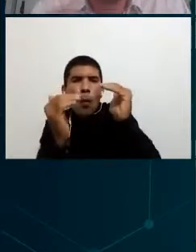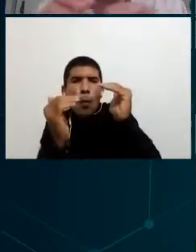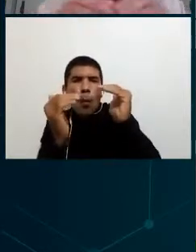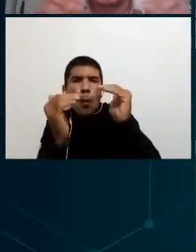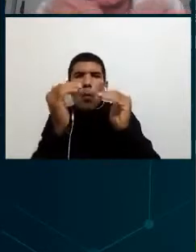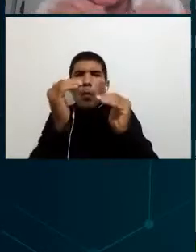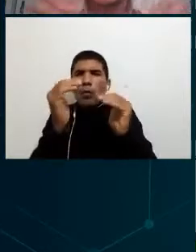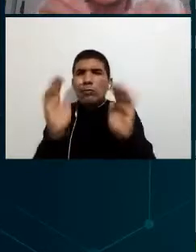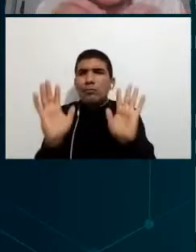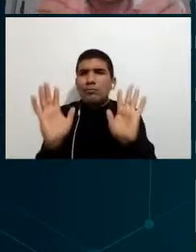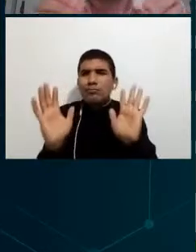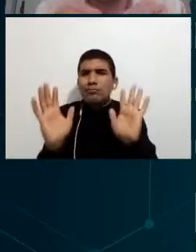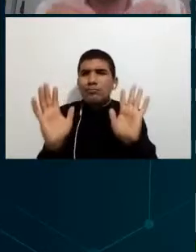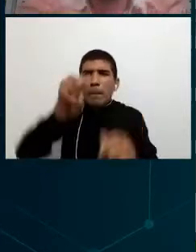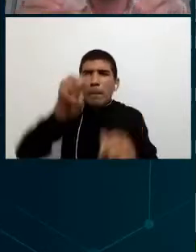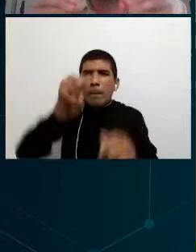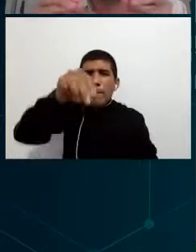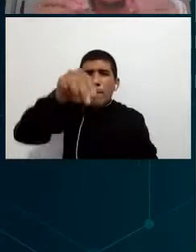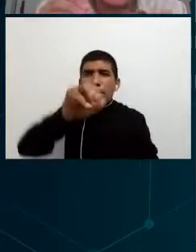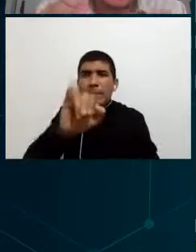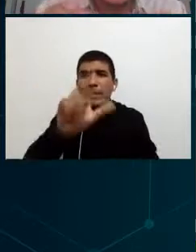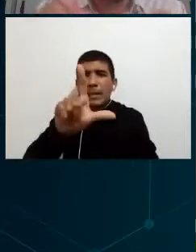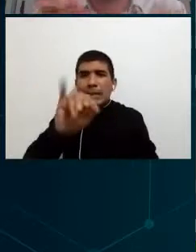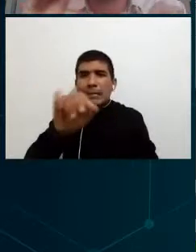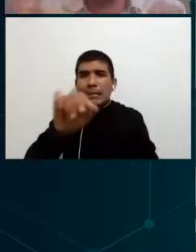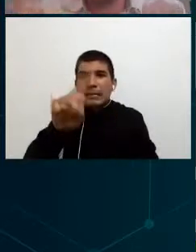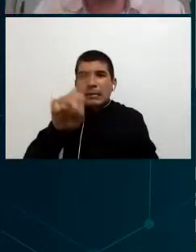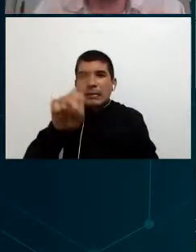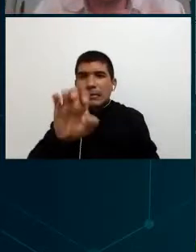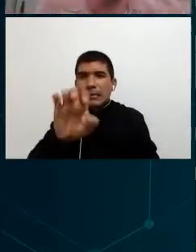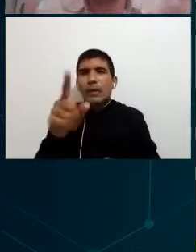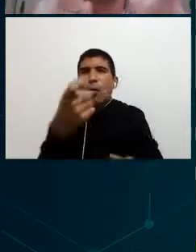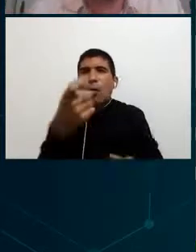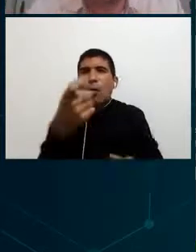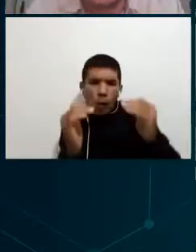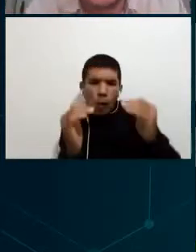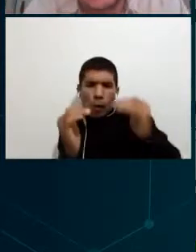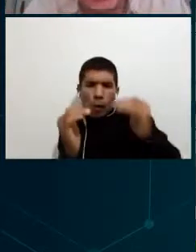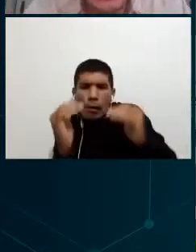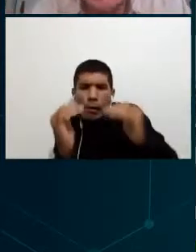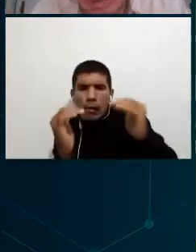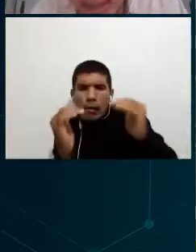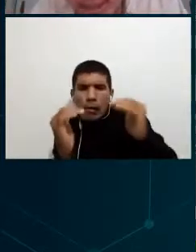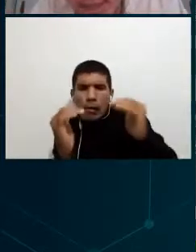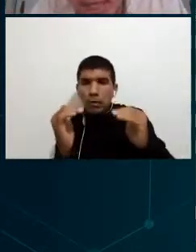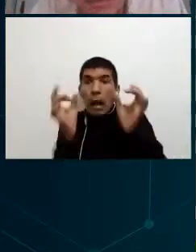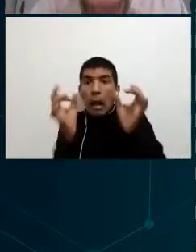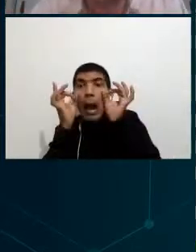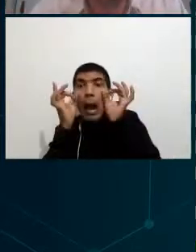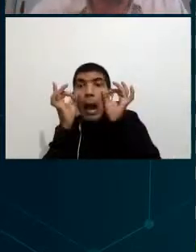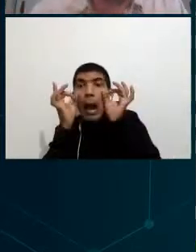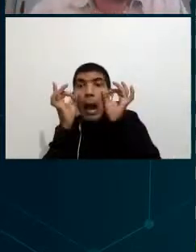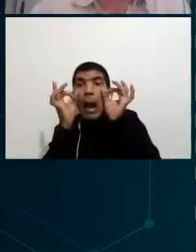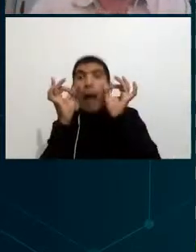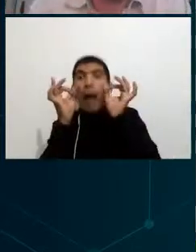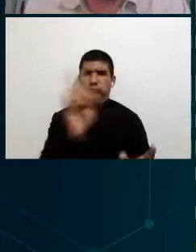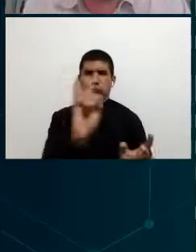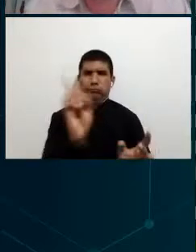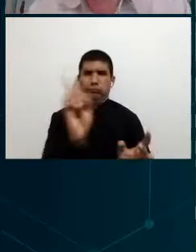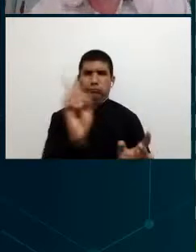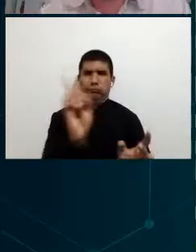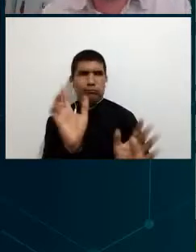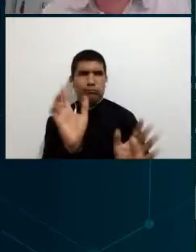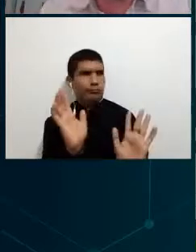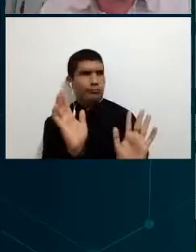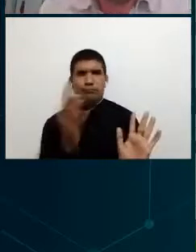decir eso? O sea, que los tiempos de transmisión de un lado A a un lado B no se ven altamente impactados por la cantidad de MPLS que puedan haber